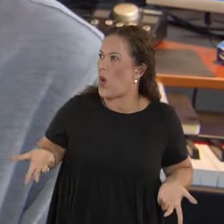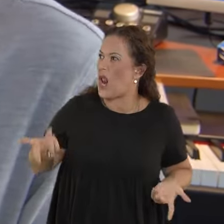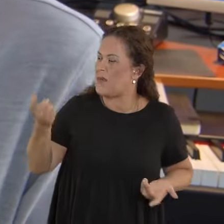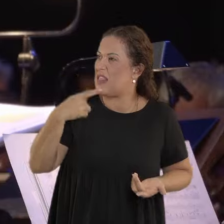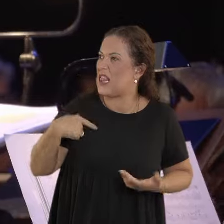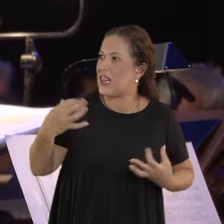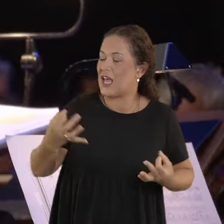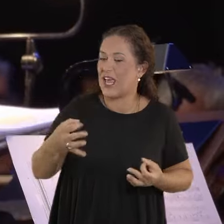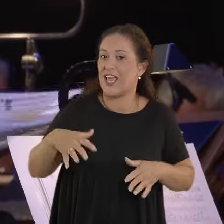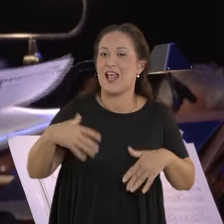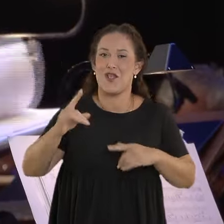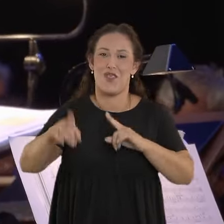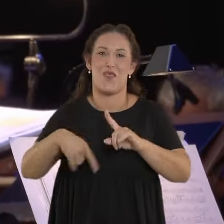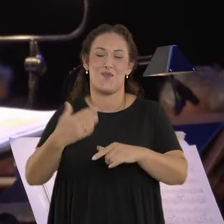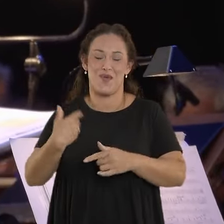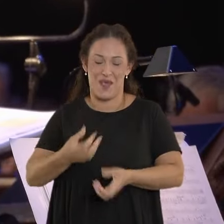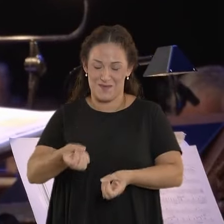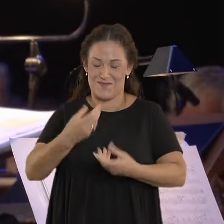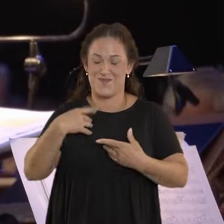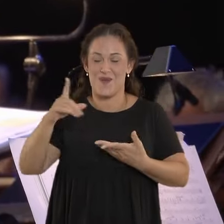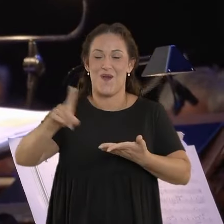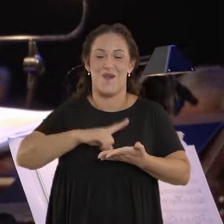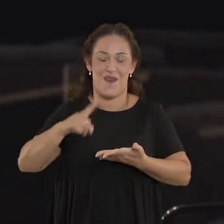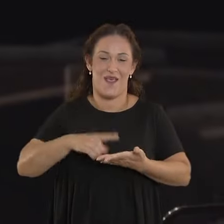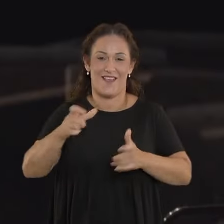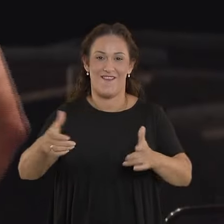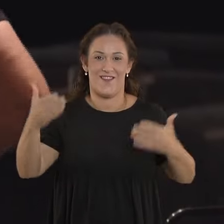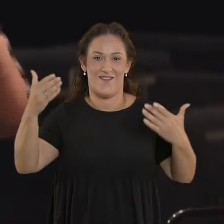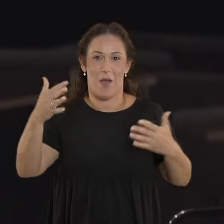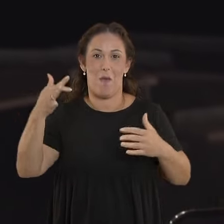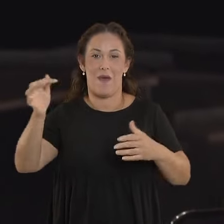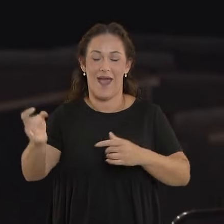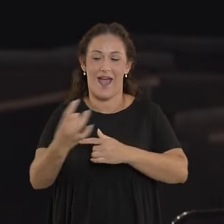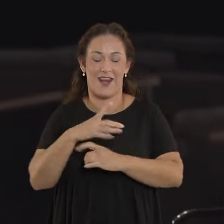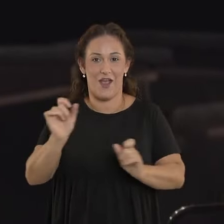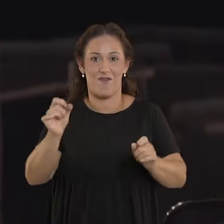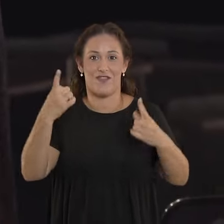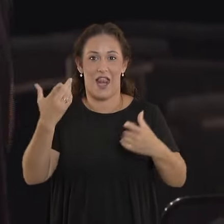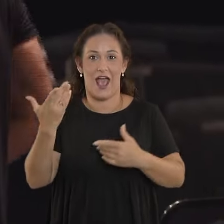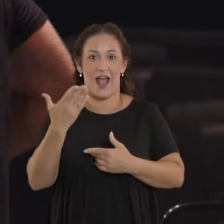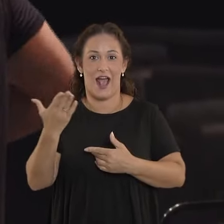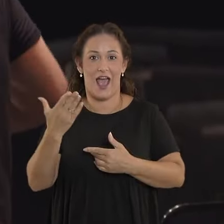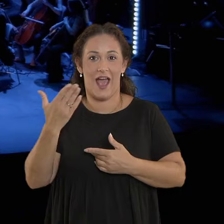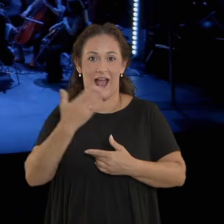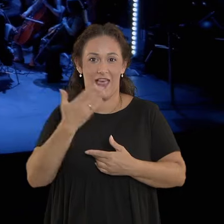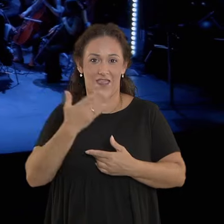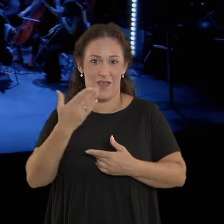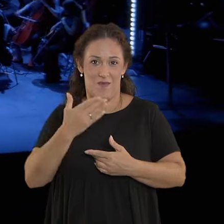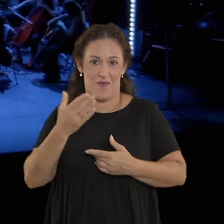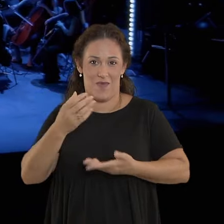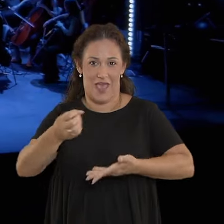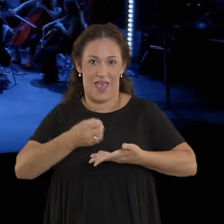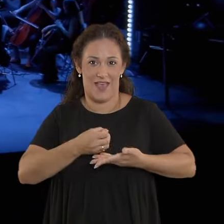hombre, no? Y entonces, pues ya después, bueno, pues seguí recibiendo correos de felicitación y pues la comunicación oficial de la Academia de los Oscars, ¿no?